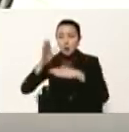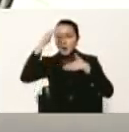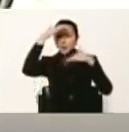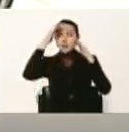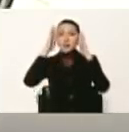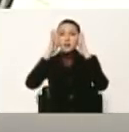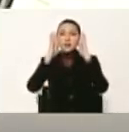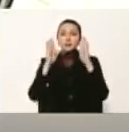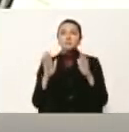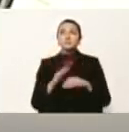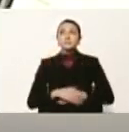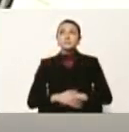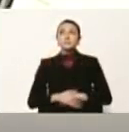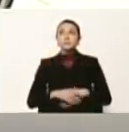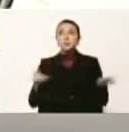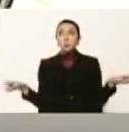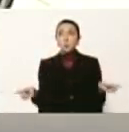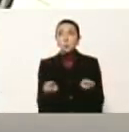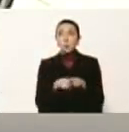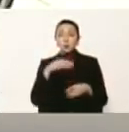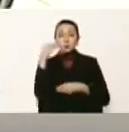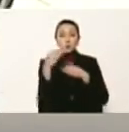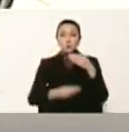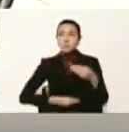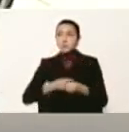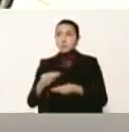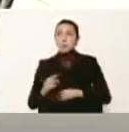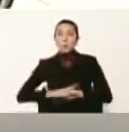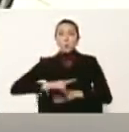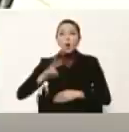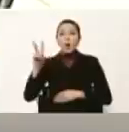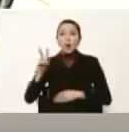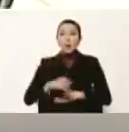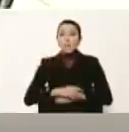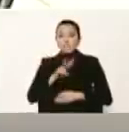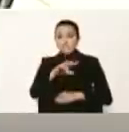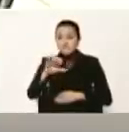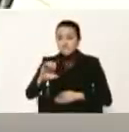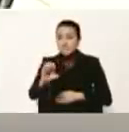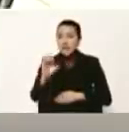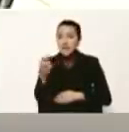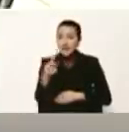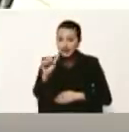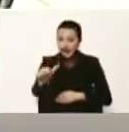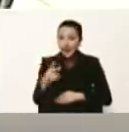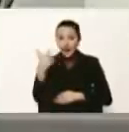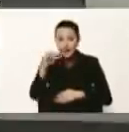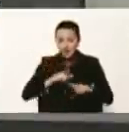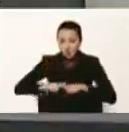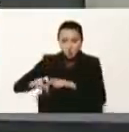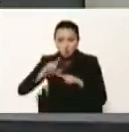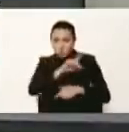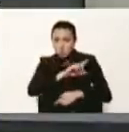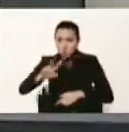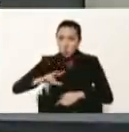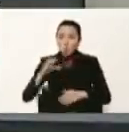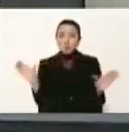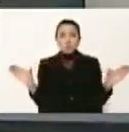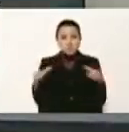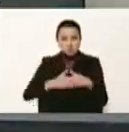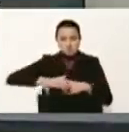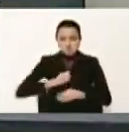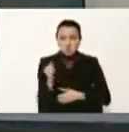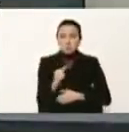atención, así como lo hicimos en la parroquia La Vega, que dejamos 12 puntos de control y es una parroquia que